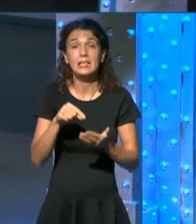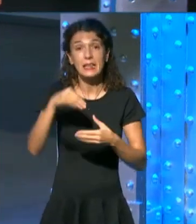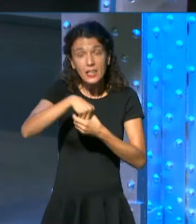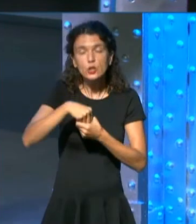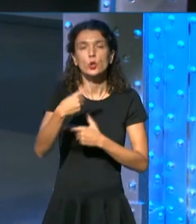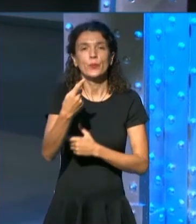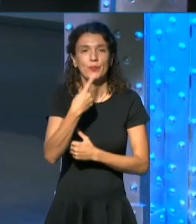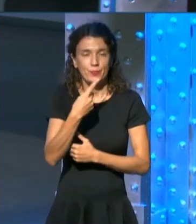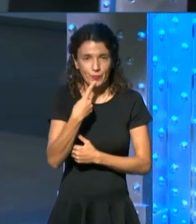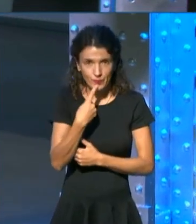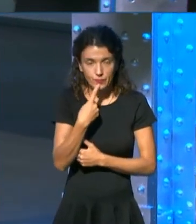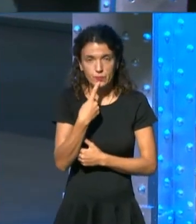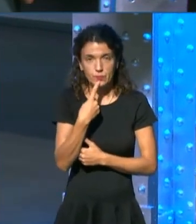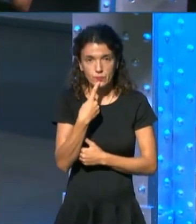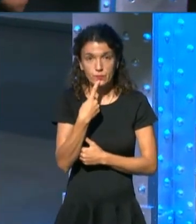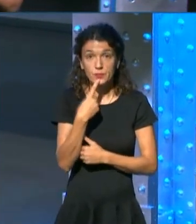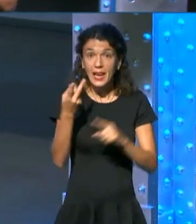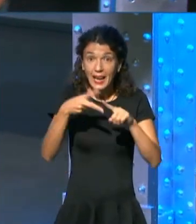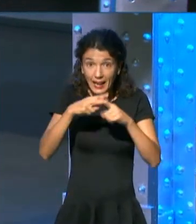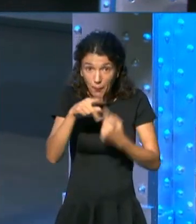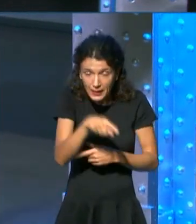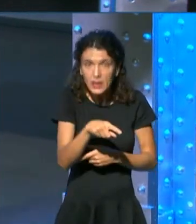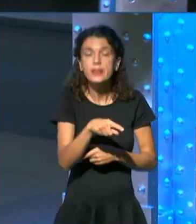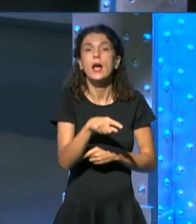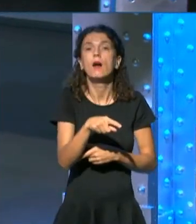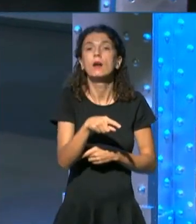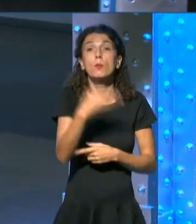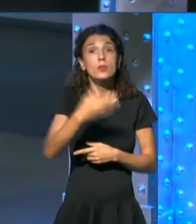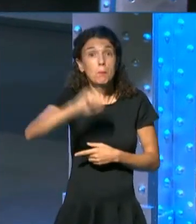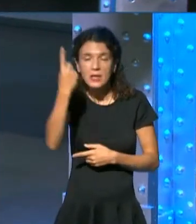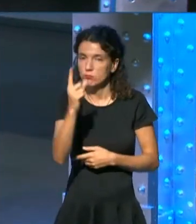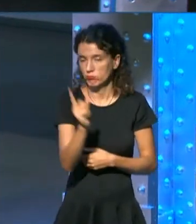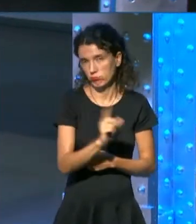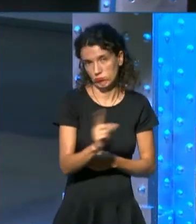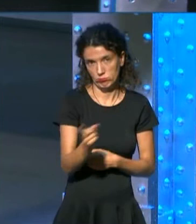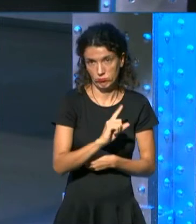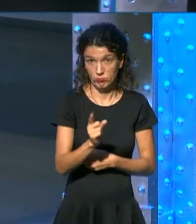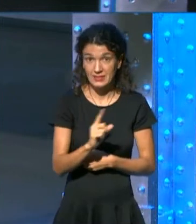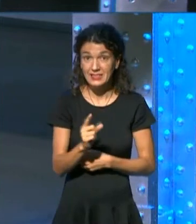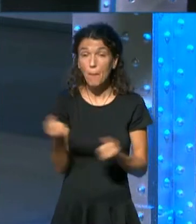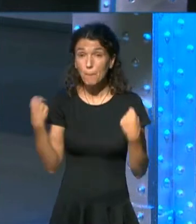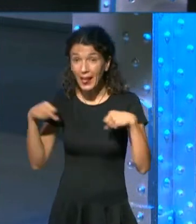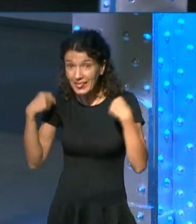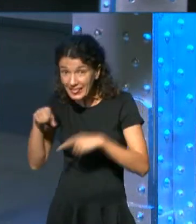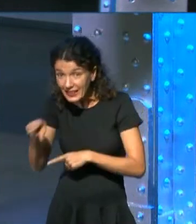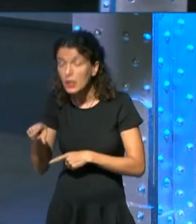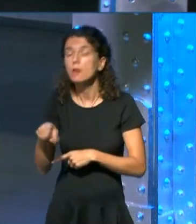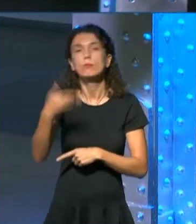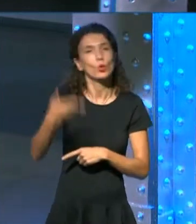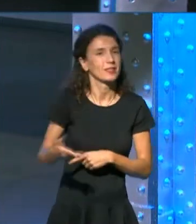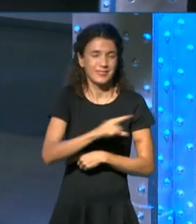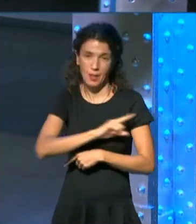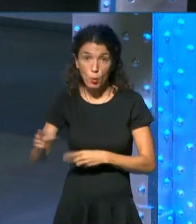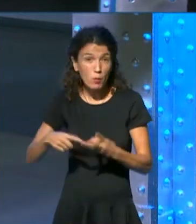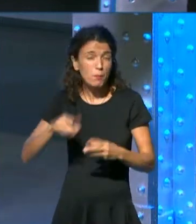que las herramientas no son lo importante, ¿vale? Las prácticas en sí no son lo importante.